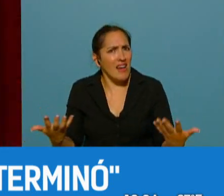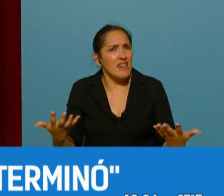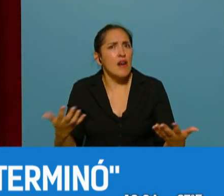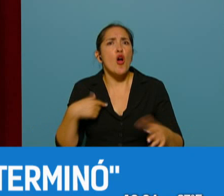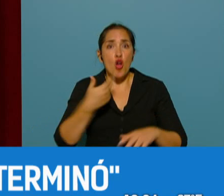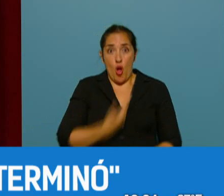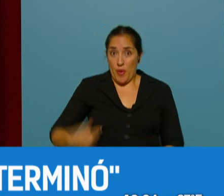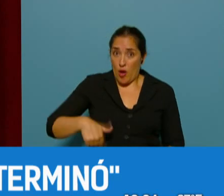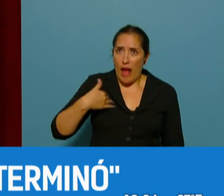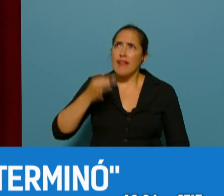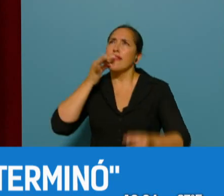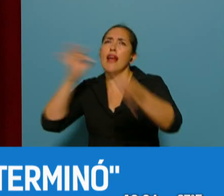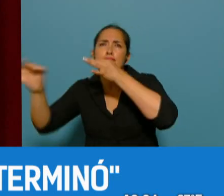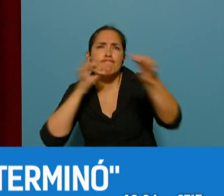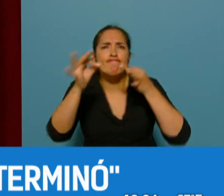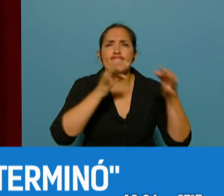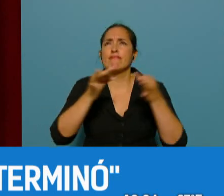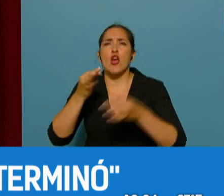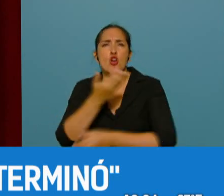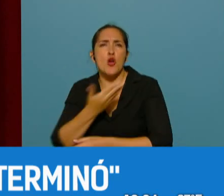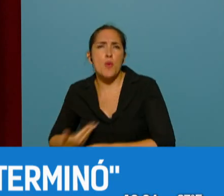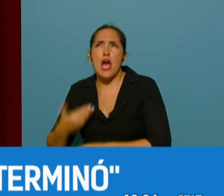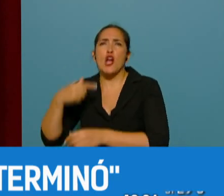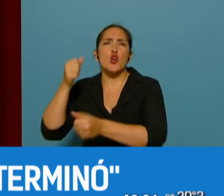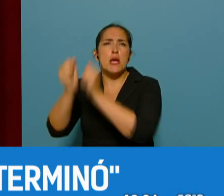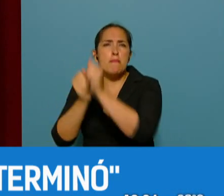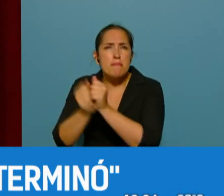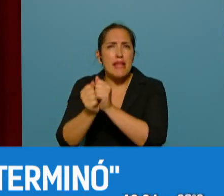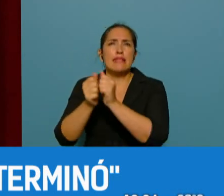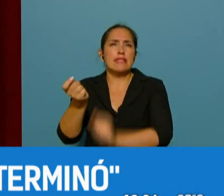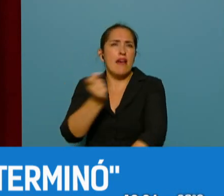y dialoga con diferentes empresas y países que fabrican vacunas.